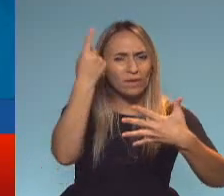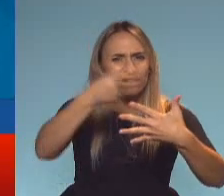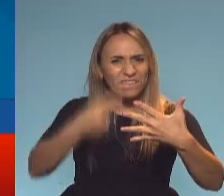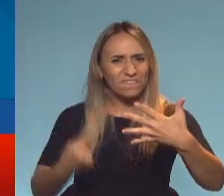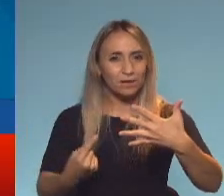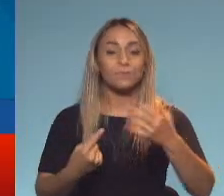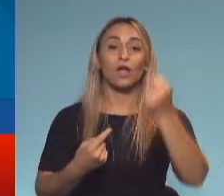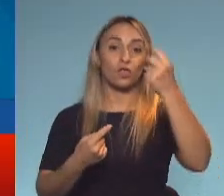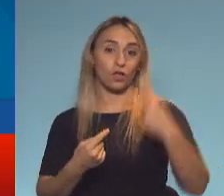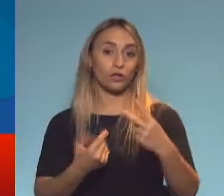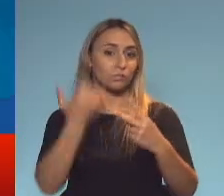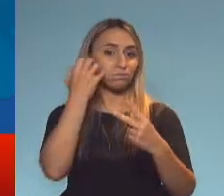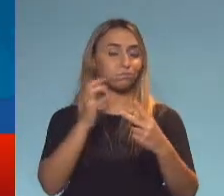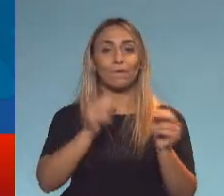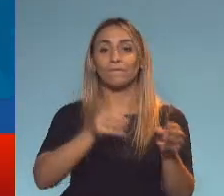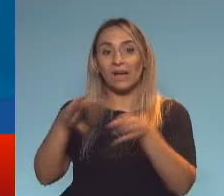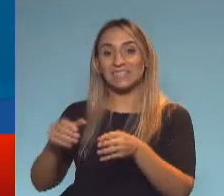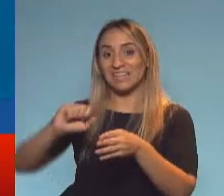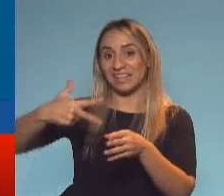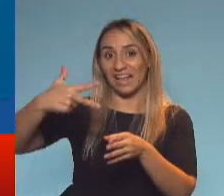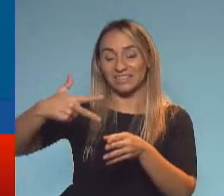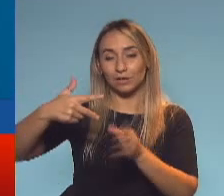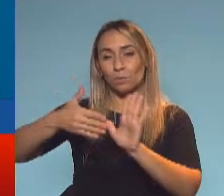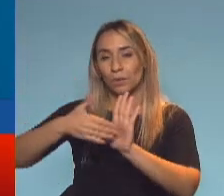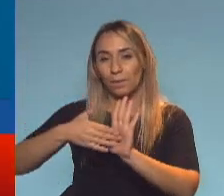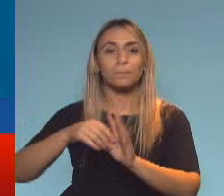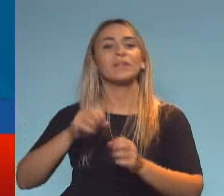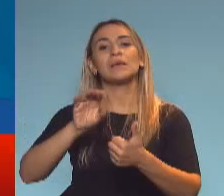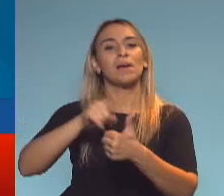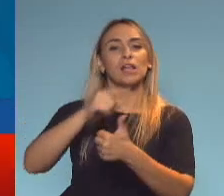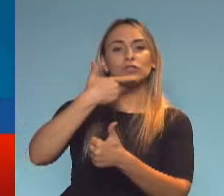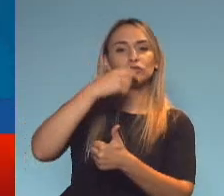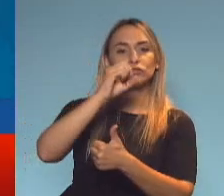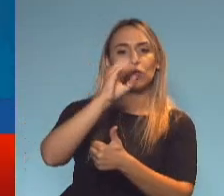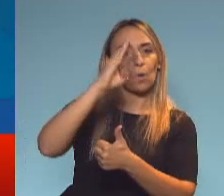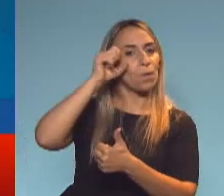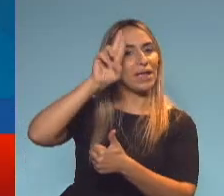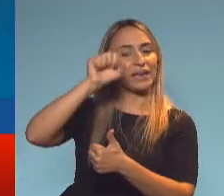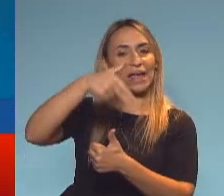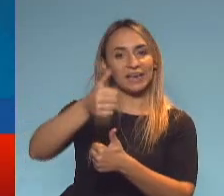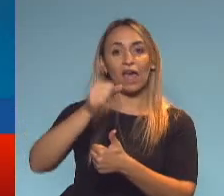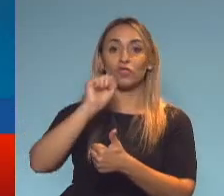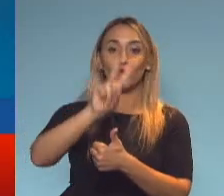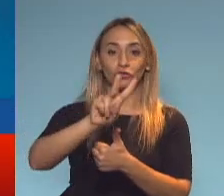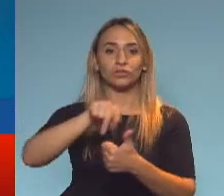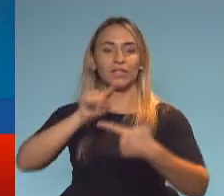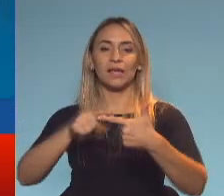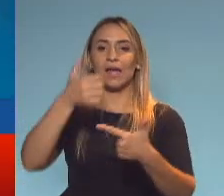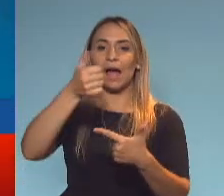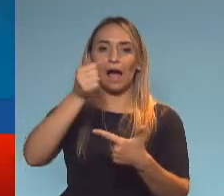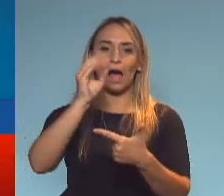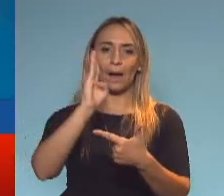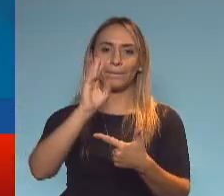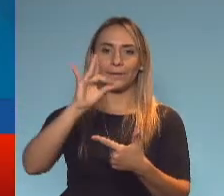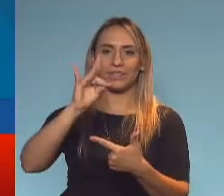se encuentran en la fase 3. Hablamos de la Soberana 2 y la Abdala. Estas 2 vacunas serían las que